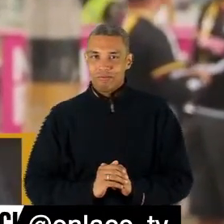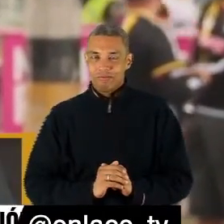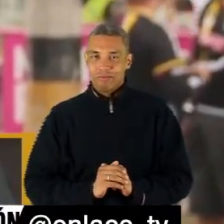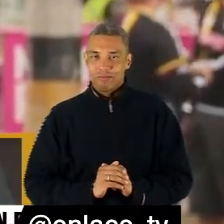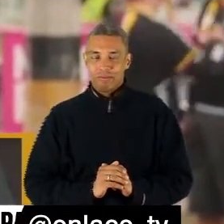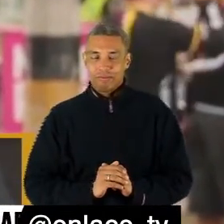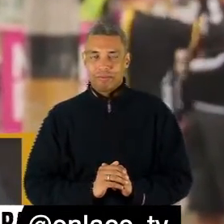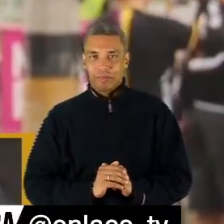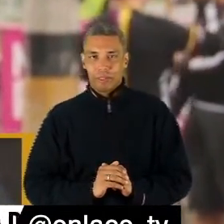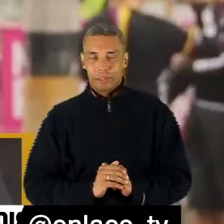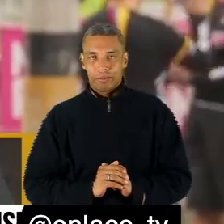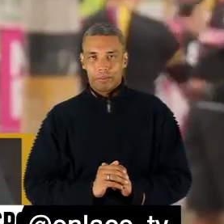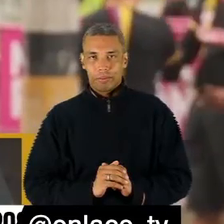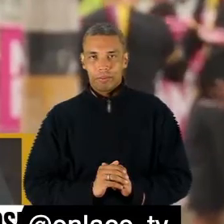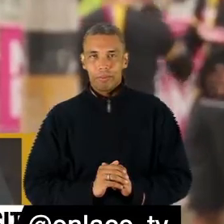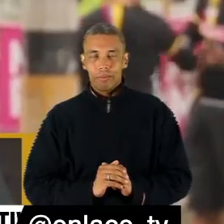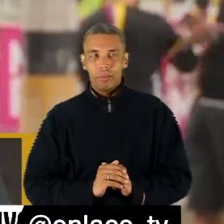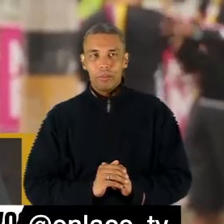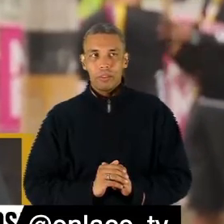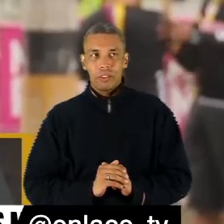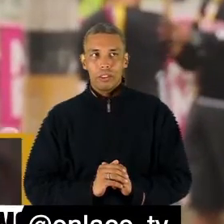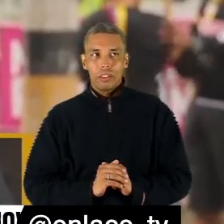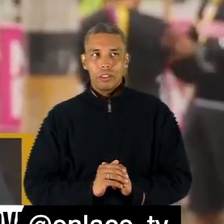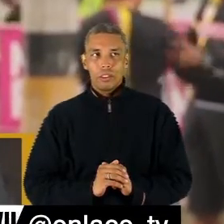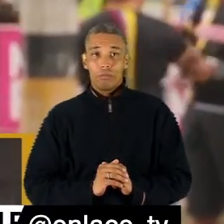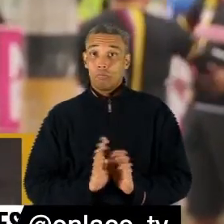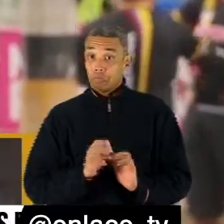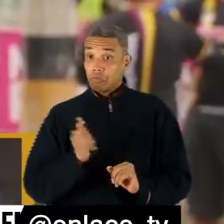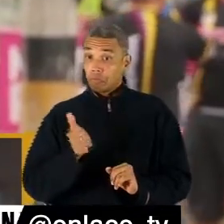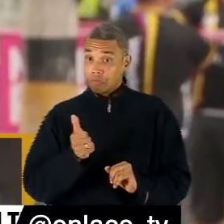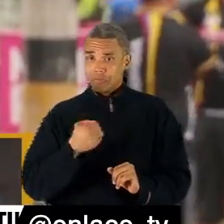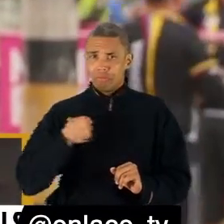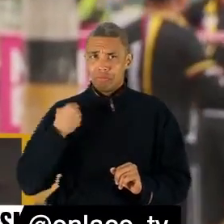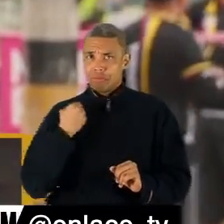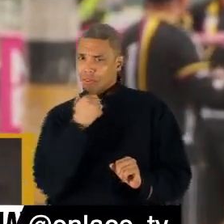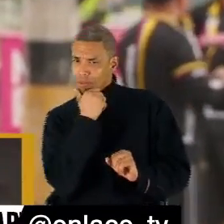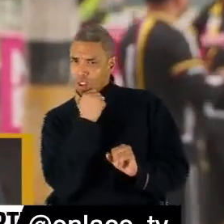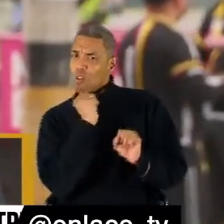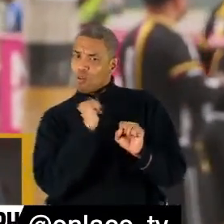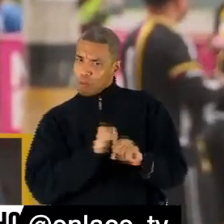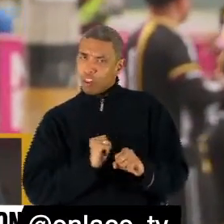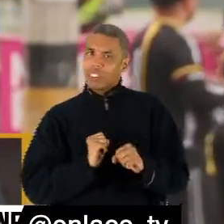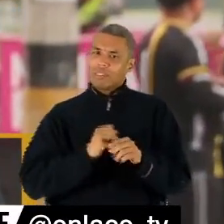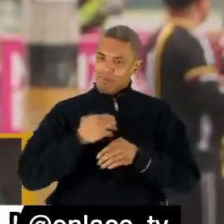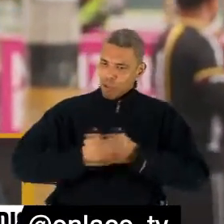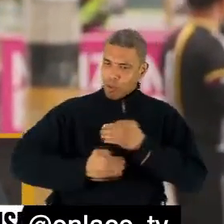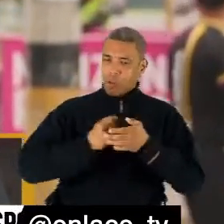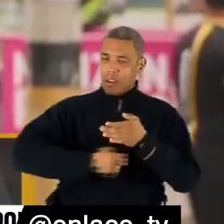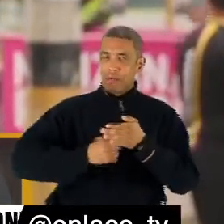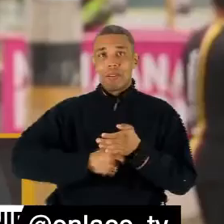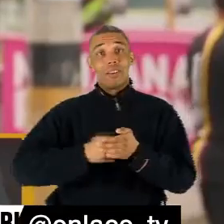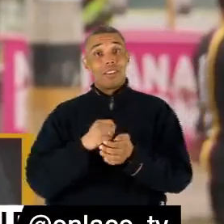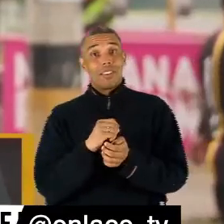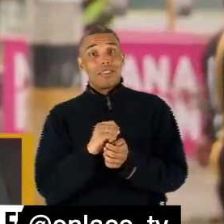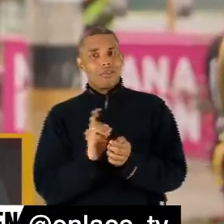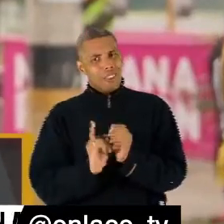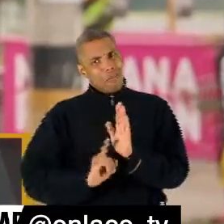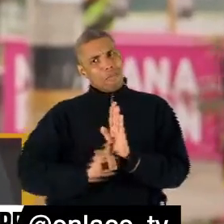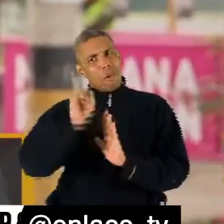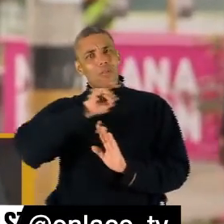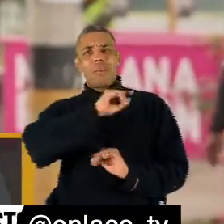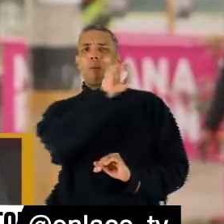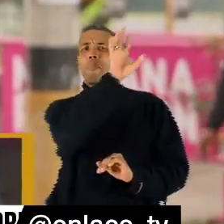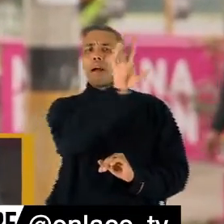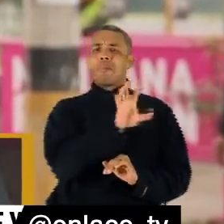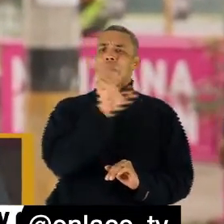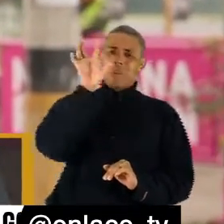los deportistas barranqueños, donde se van a dar cuenta o se pueden dar cuenta que sí se puede lograr grandes logros a nivel internacional, como lo